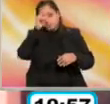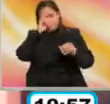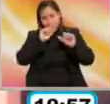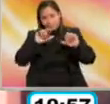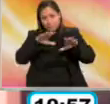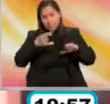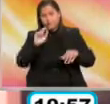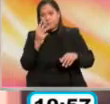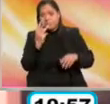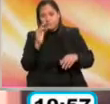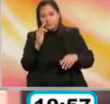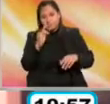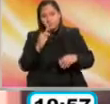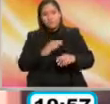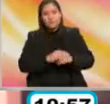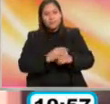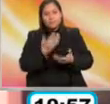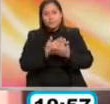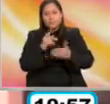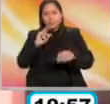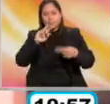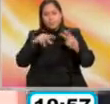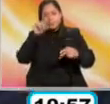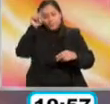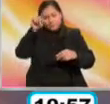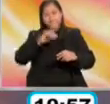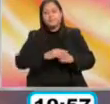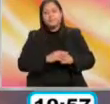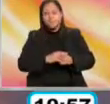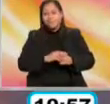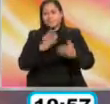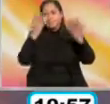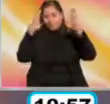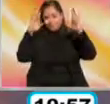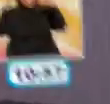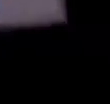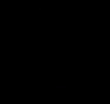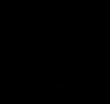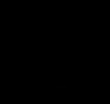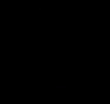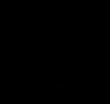23 de febrero, que Ahí espero estaremos. que ahí estén, que nos Por hagan el favor de supuesto. El acompañarnos. aplauso, por favor, para Manuel Gorka.